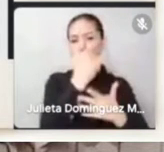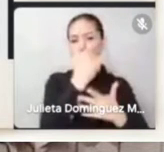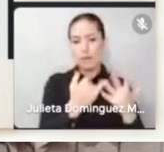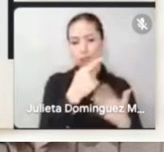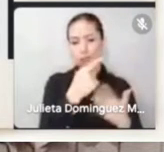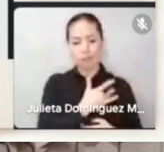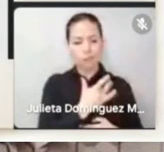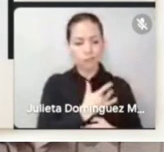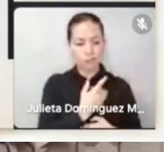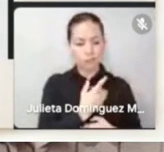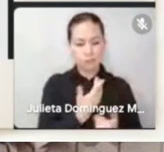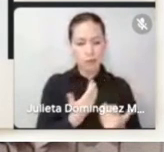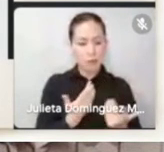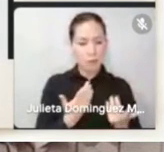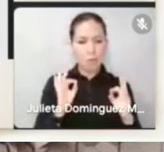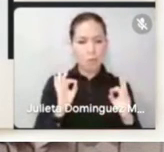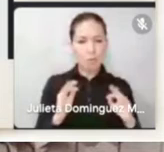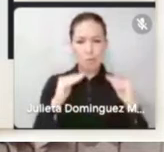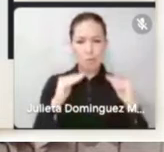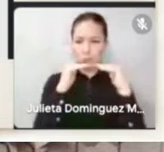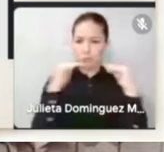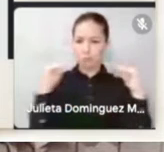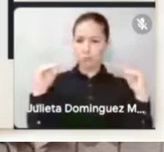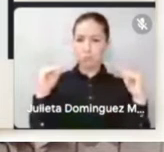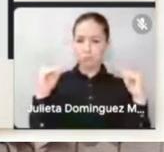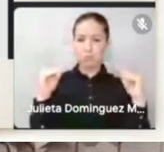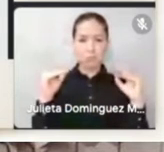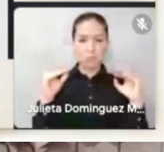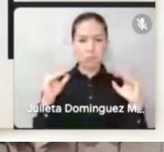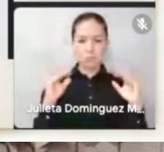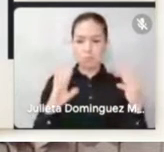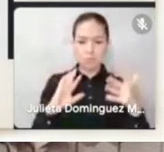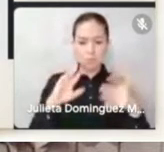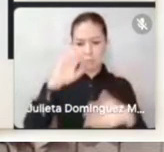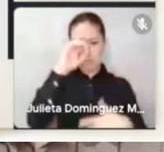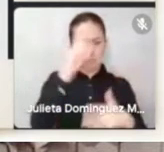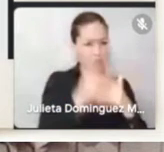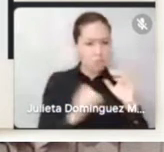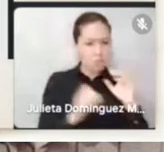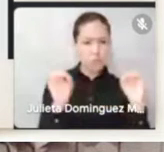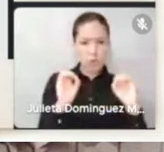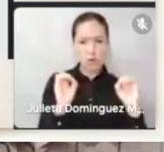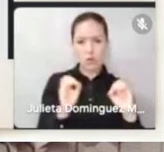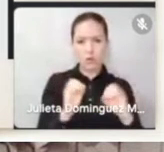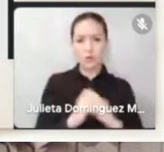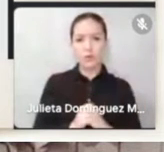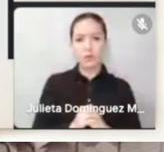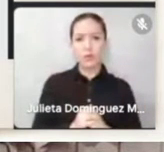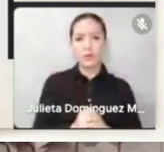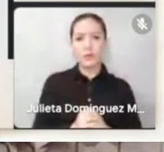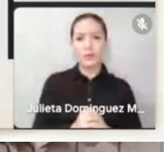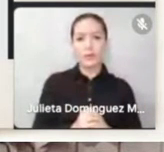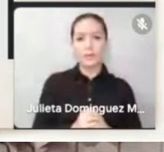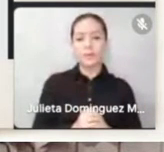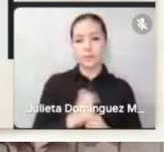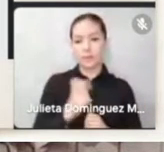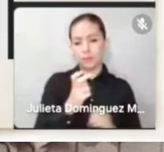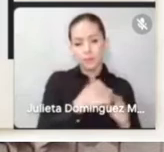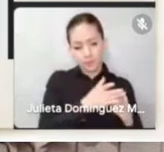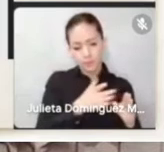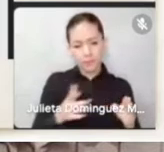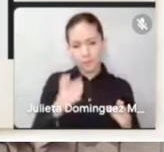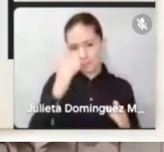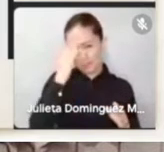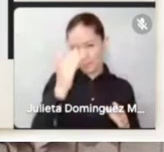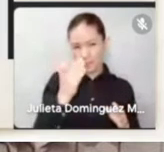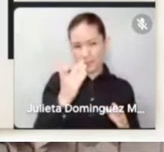se vulneró el principio de equidad en la contienda electoral al no haberse acreditado la realización de actos de proselitismo electoral durante el periodo de